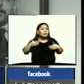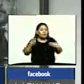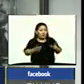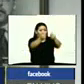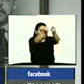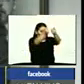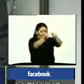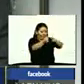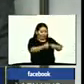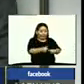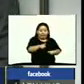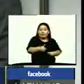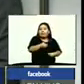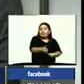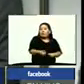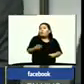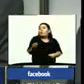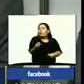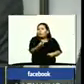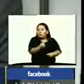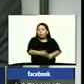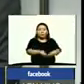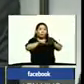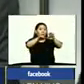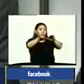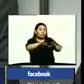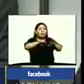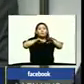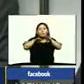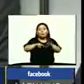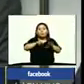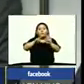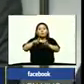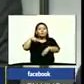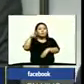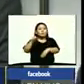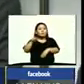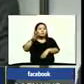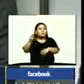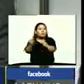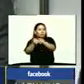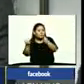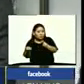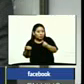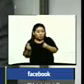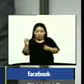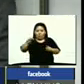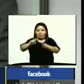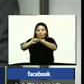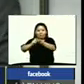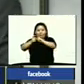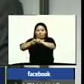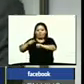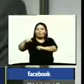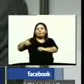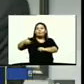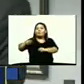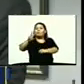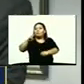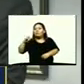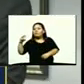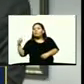presupuesto de 2019 tenía 997.2 millones y en el ejercicio 2020